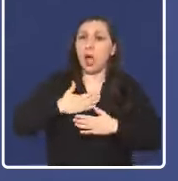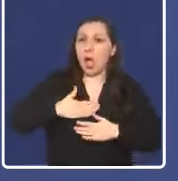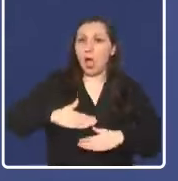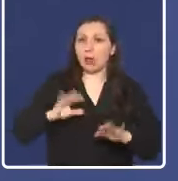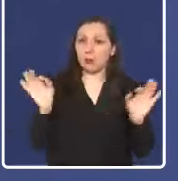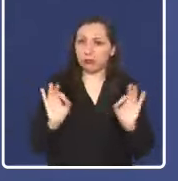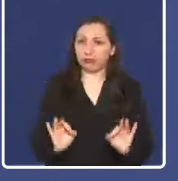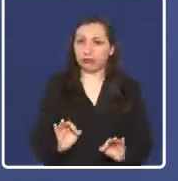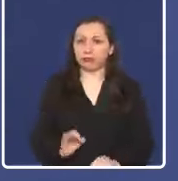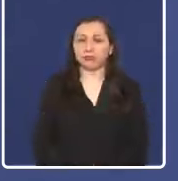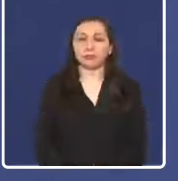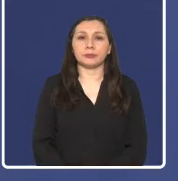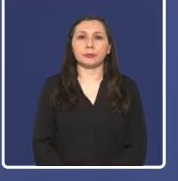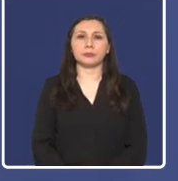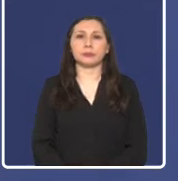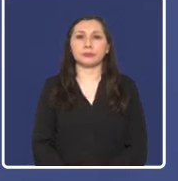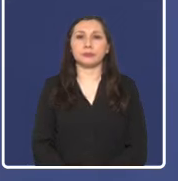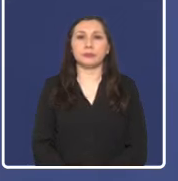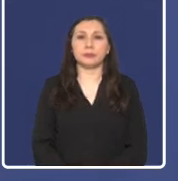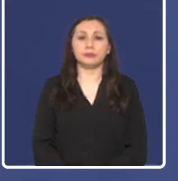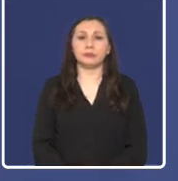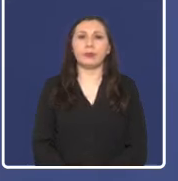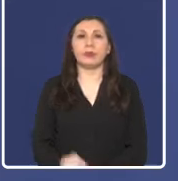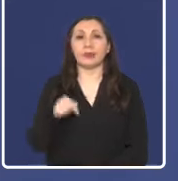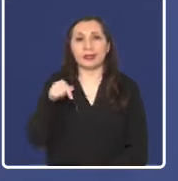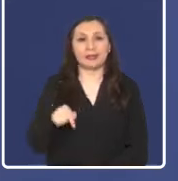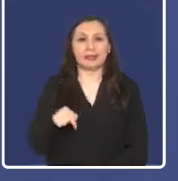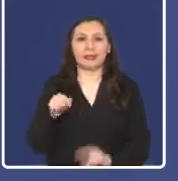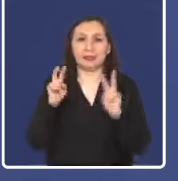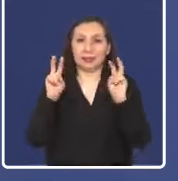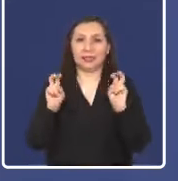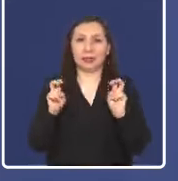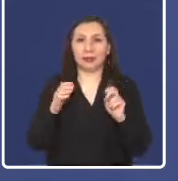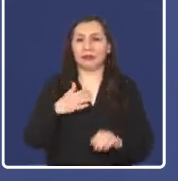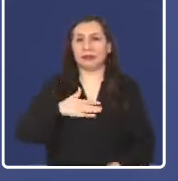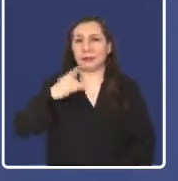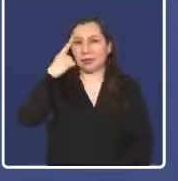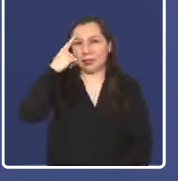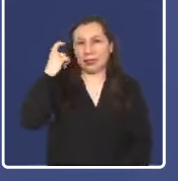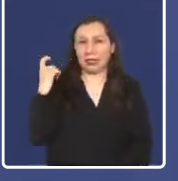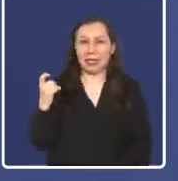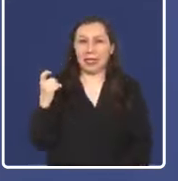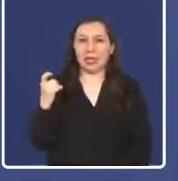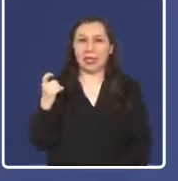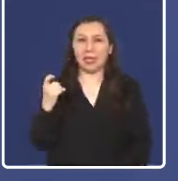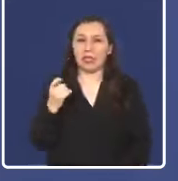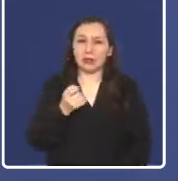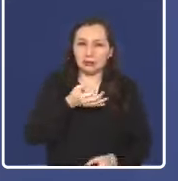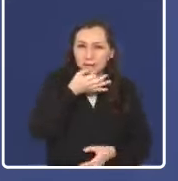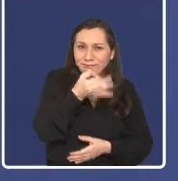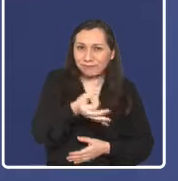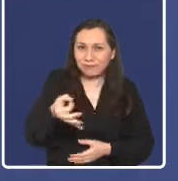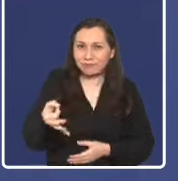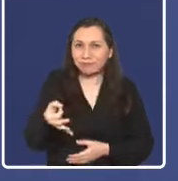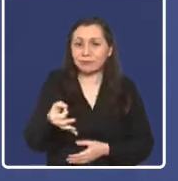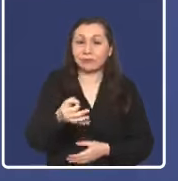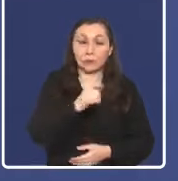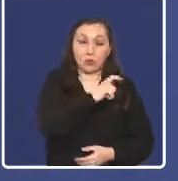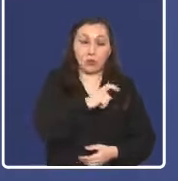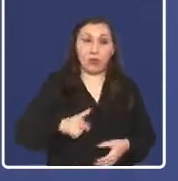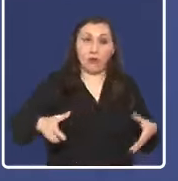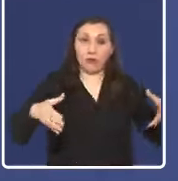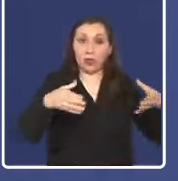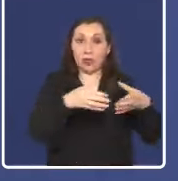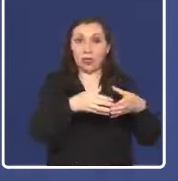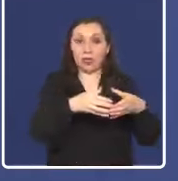En esto creo que, lo que les quiero transmitir es que por parte del